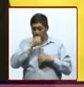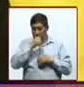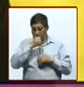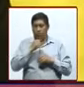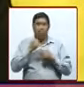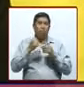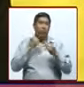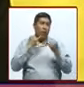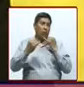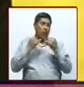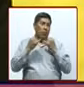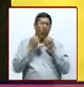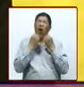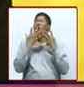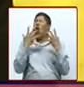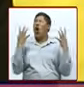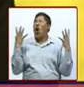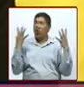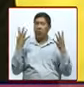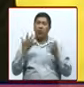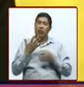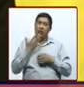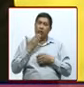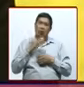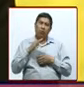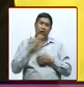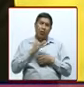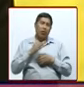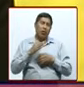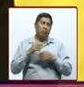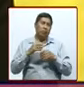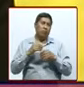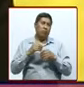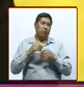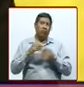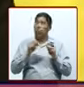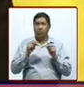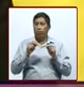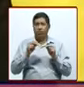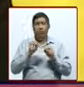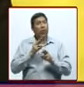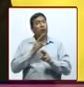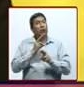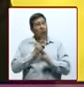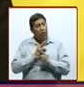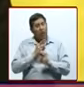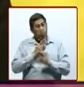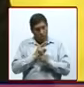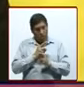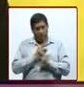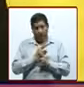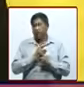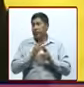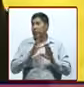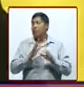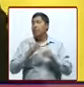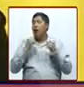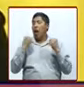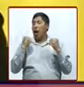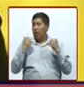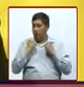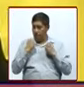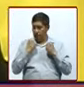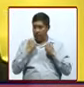tenido datos que nos vayan a mostrar que estemos muy por fuera de lo regular dentro de lo que es esta época de invierno.